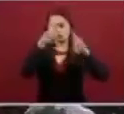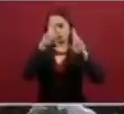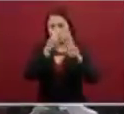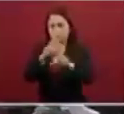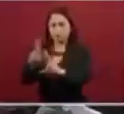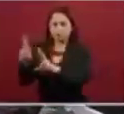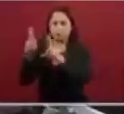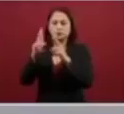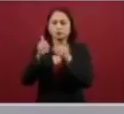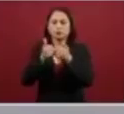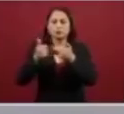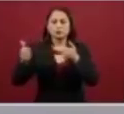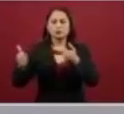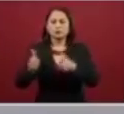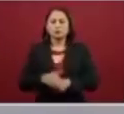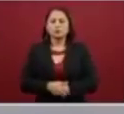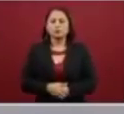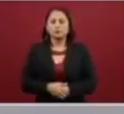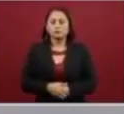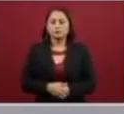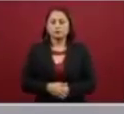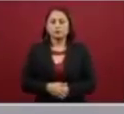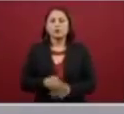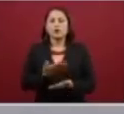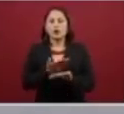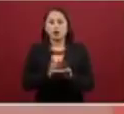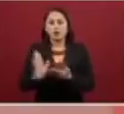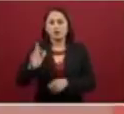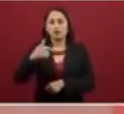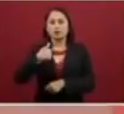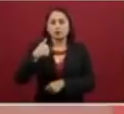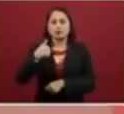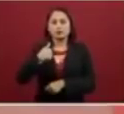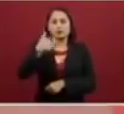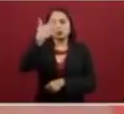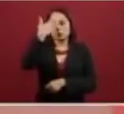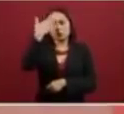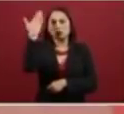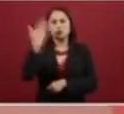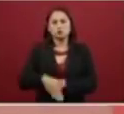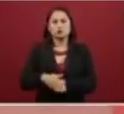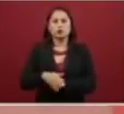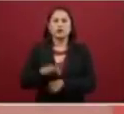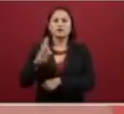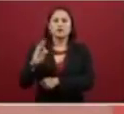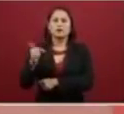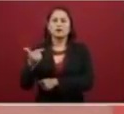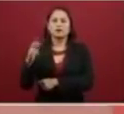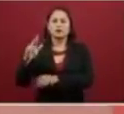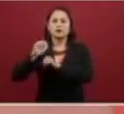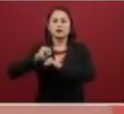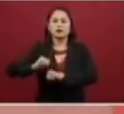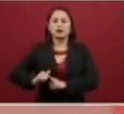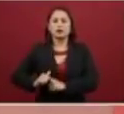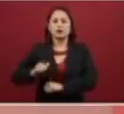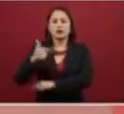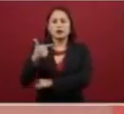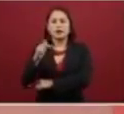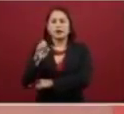Además, considero que el fiscal general Alejandro Gertz Manero es un